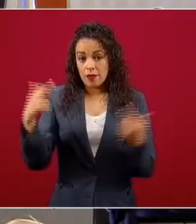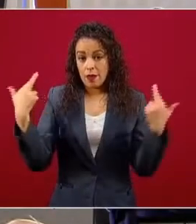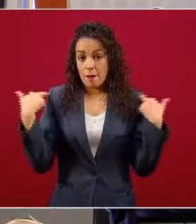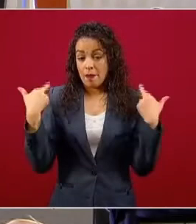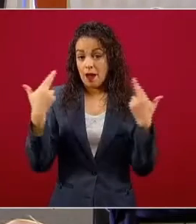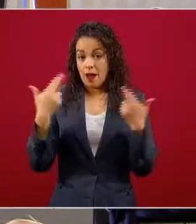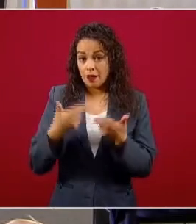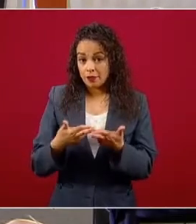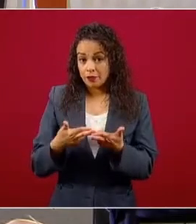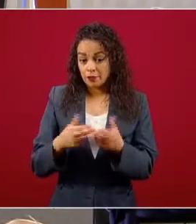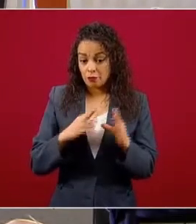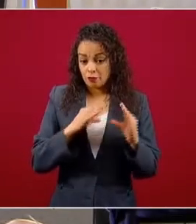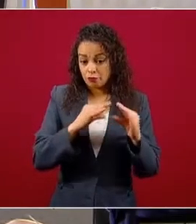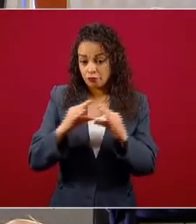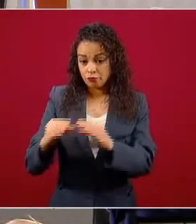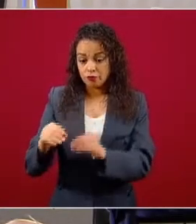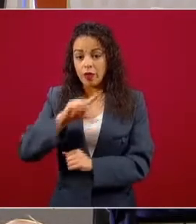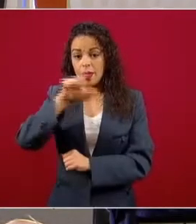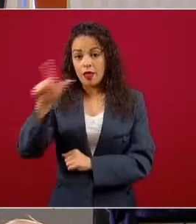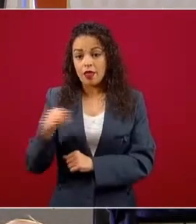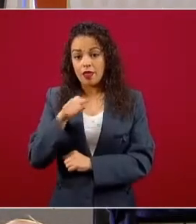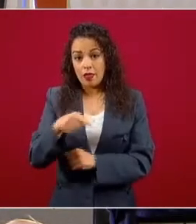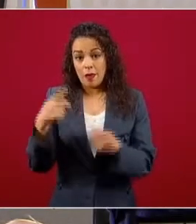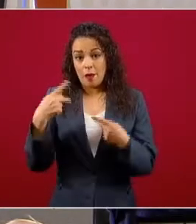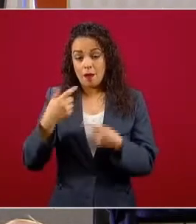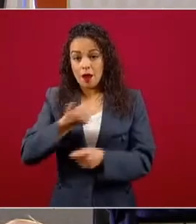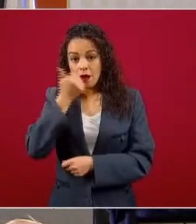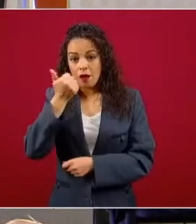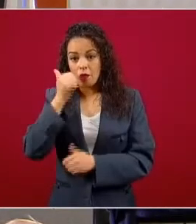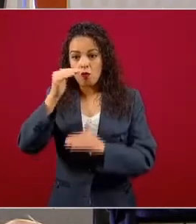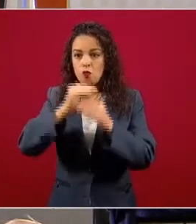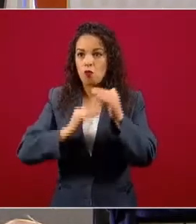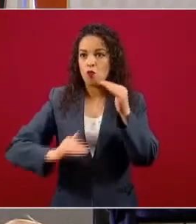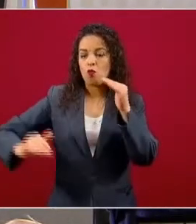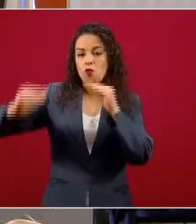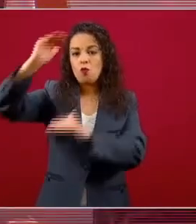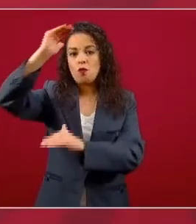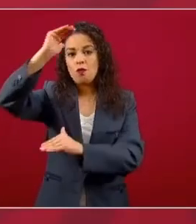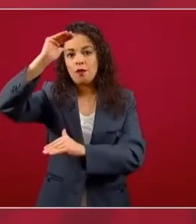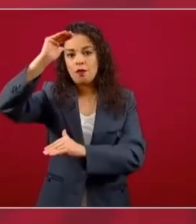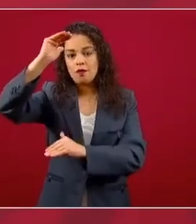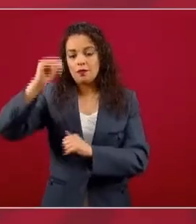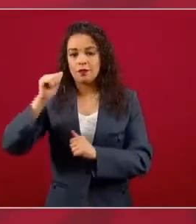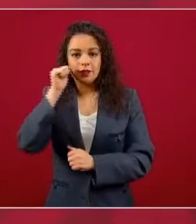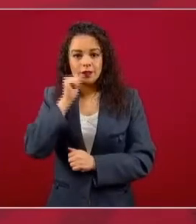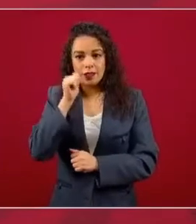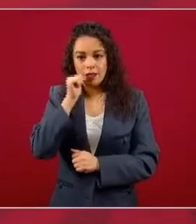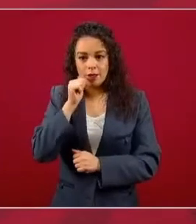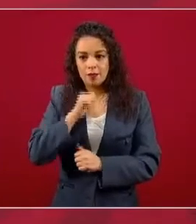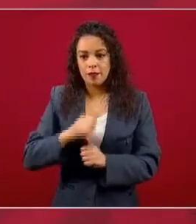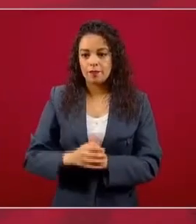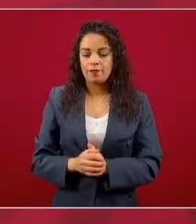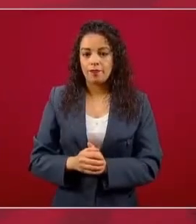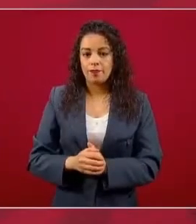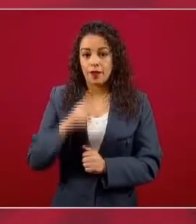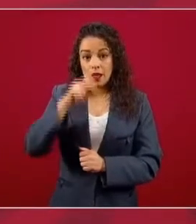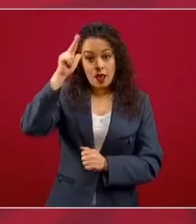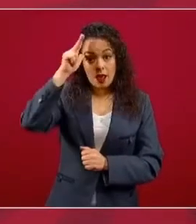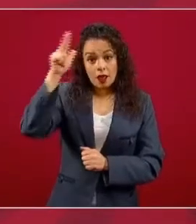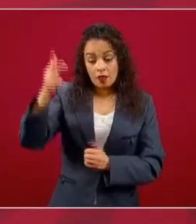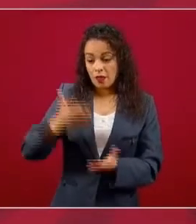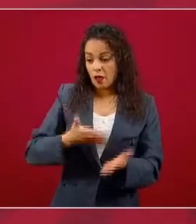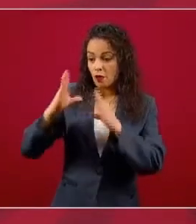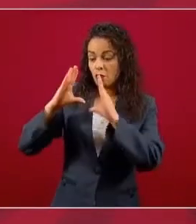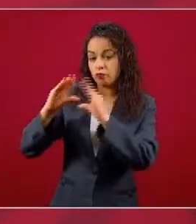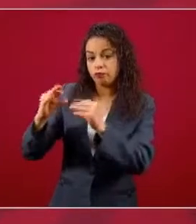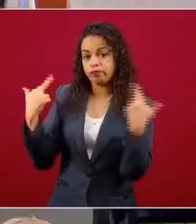hidalgo ni más ni menos fue maestro de morelos en la reforma ignacio ramírez el nigromante